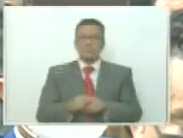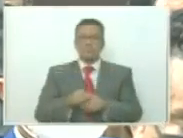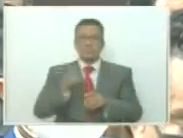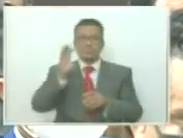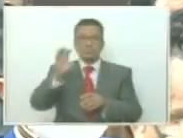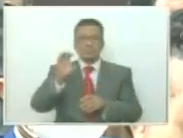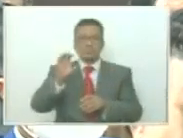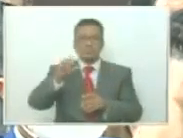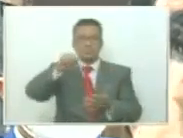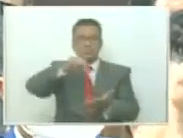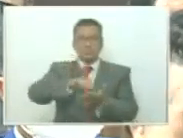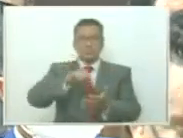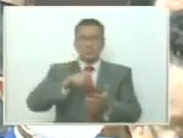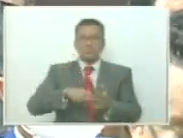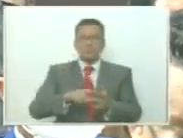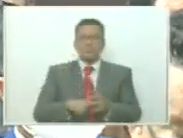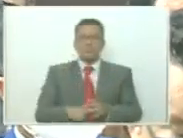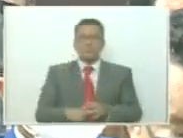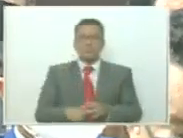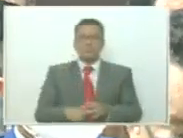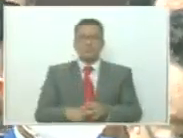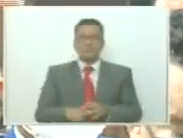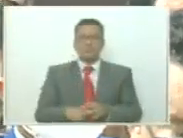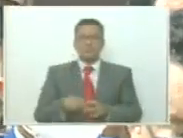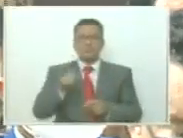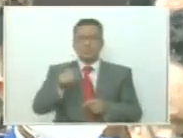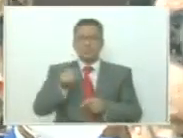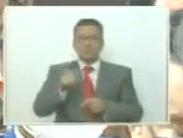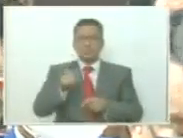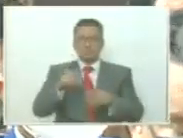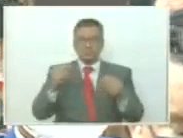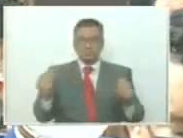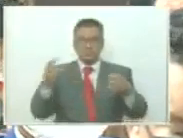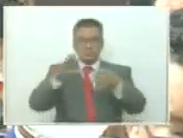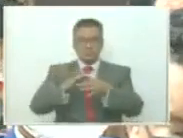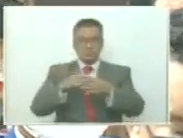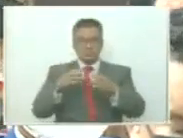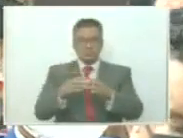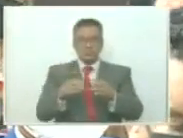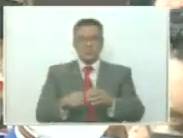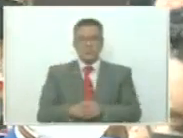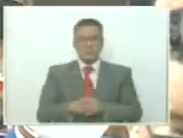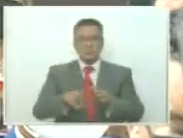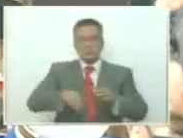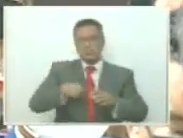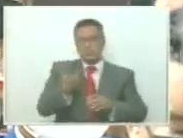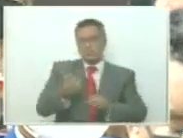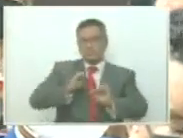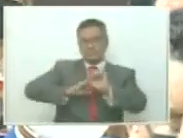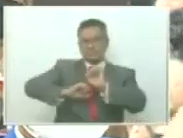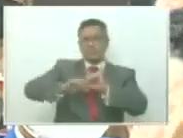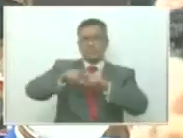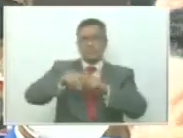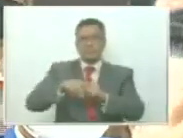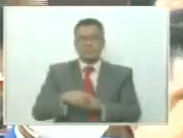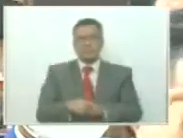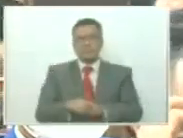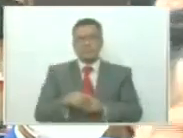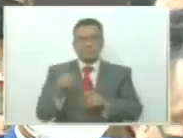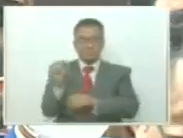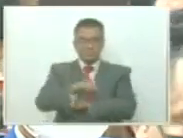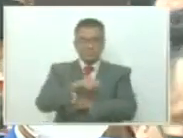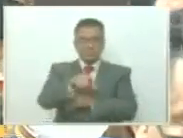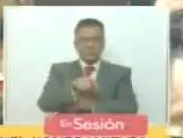nación persa de Irán. Mientras estemos unidos, podremos resistir y